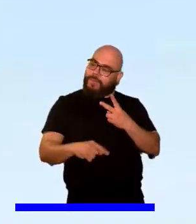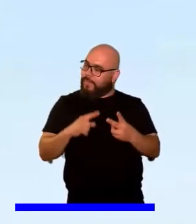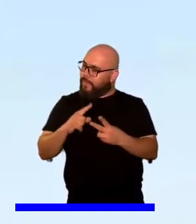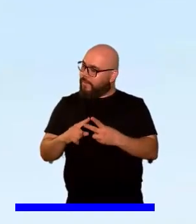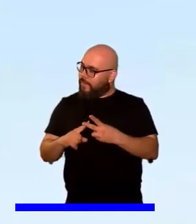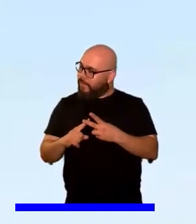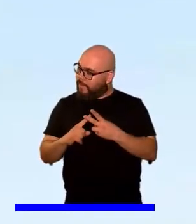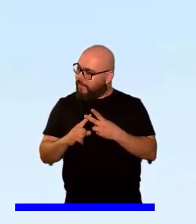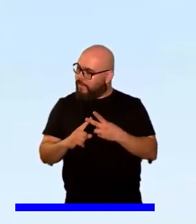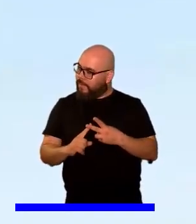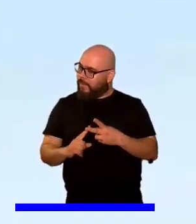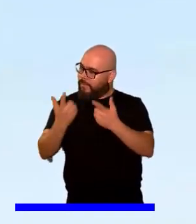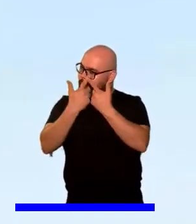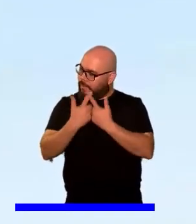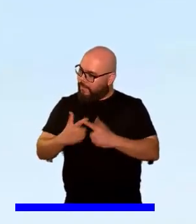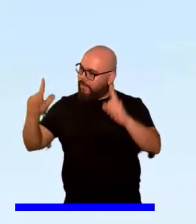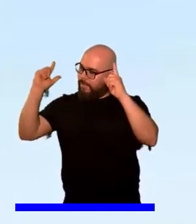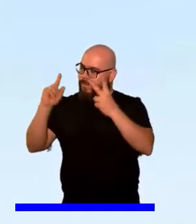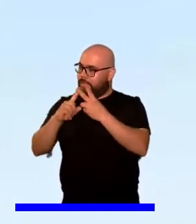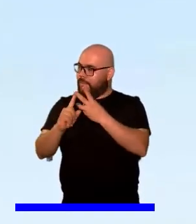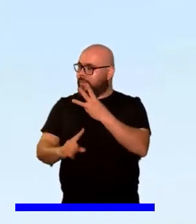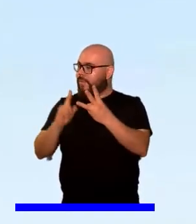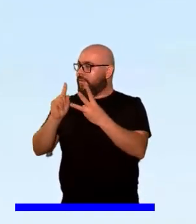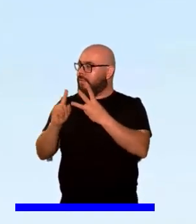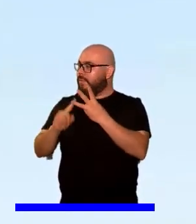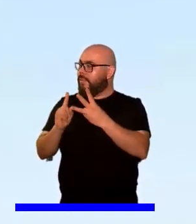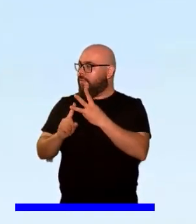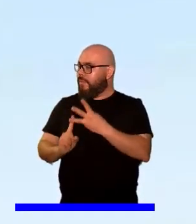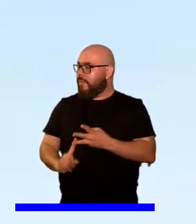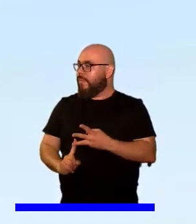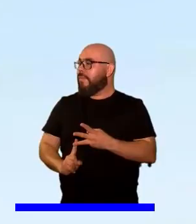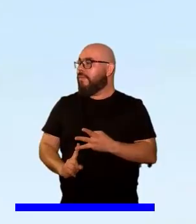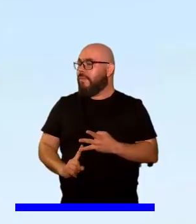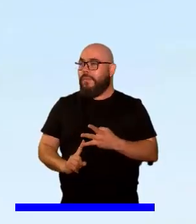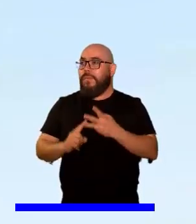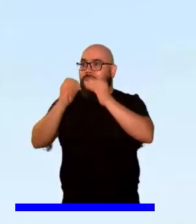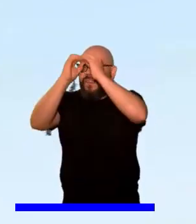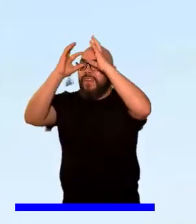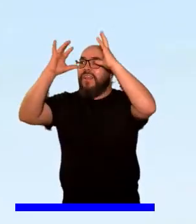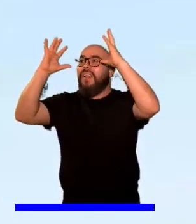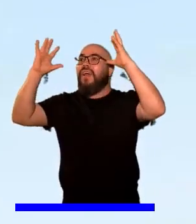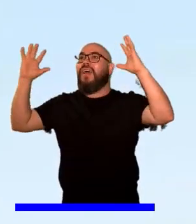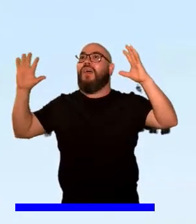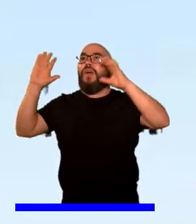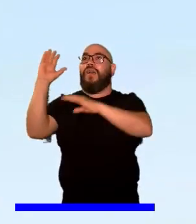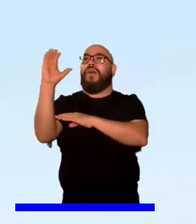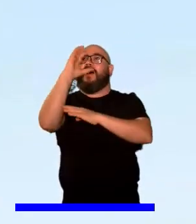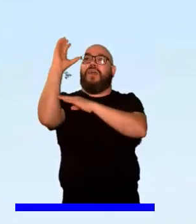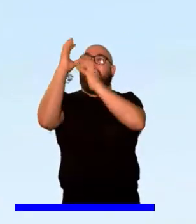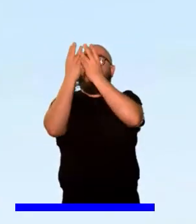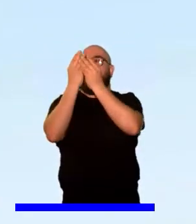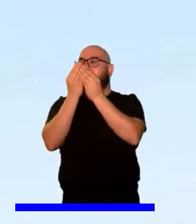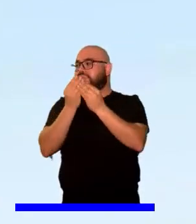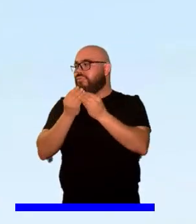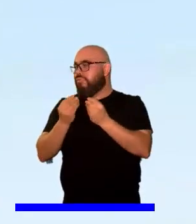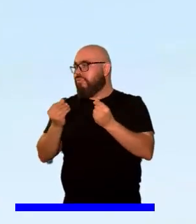toda la liberación y la guerra pues, de revolución. Y la tercera, cuando se le va destruyendo el sueño que se desintegra la Gran Colombia. Y después me